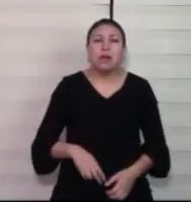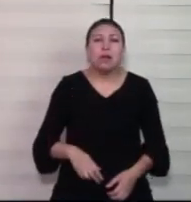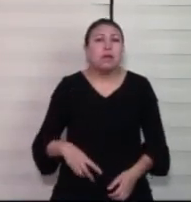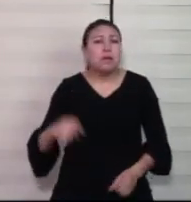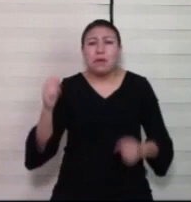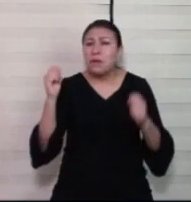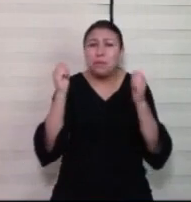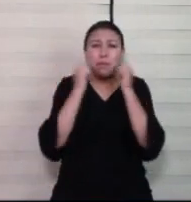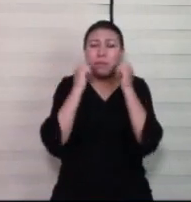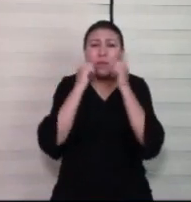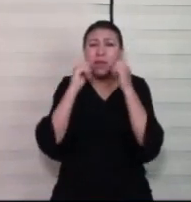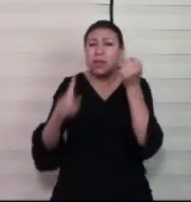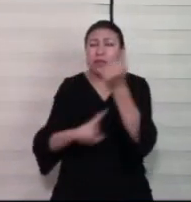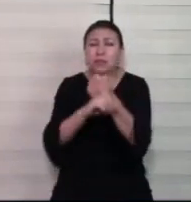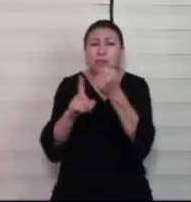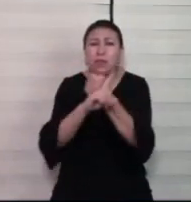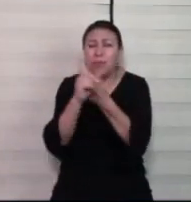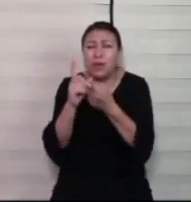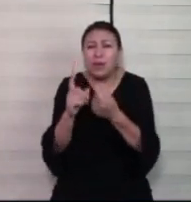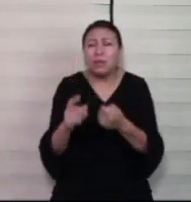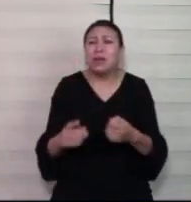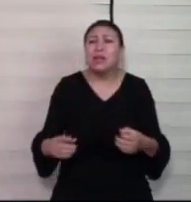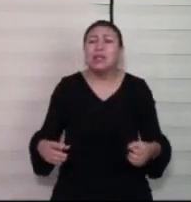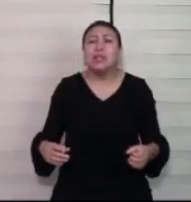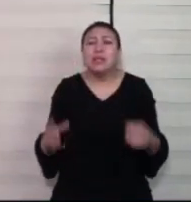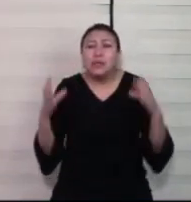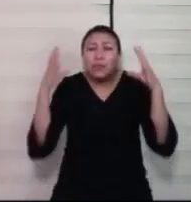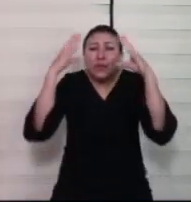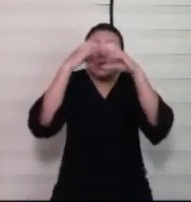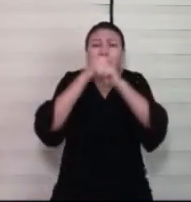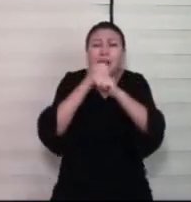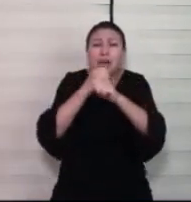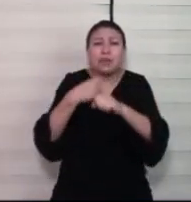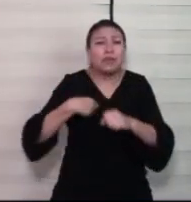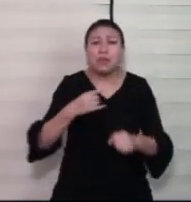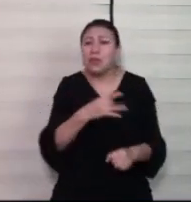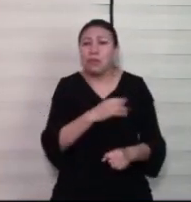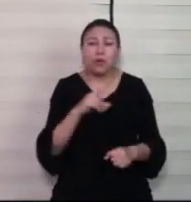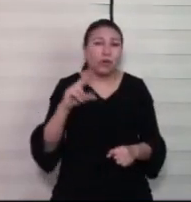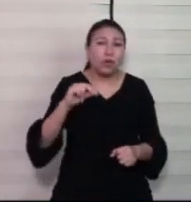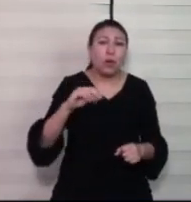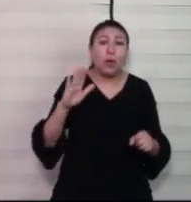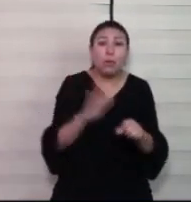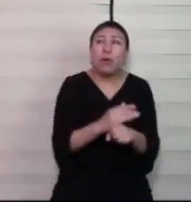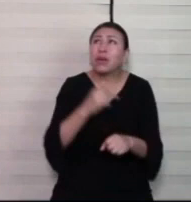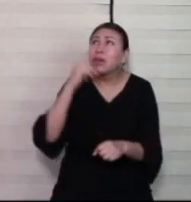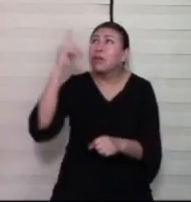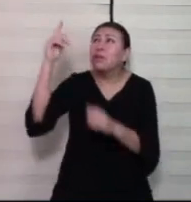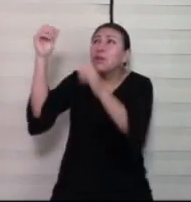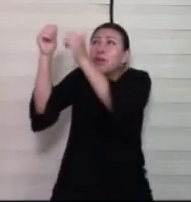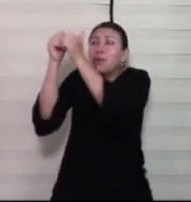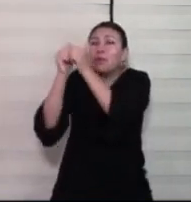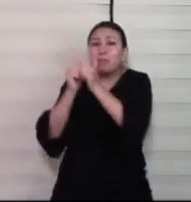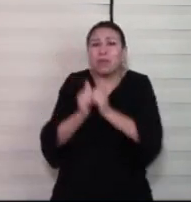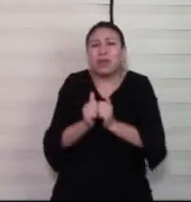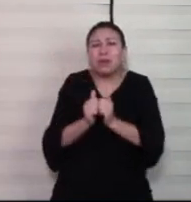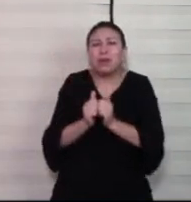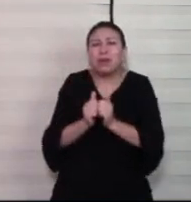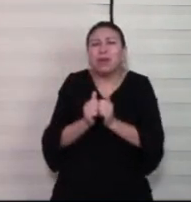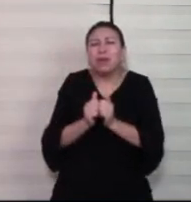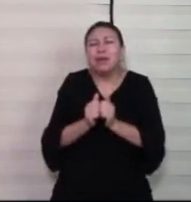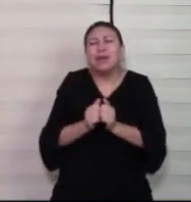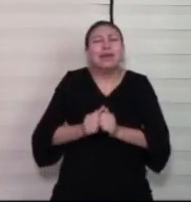de muerte, no temeré mal alguno, porque tú estarás conmigo. Señor, qué bendición. Lo he dicho muchas